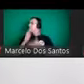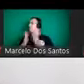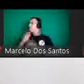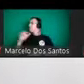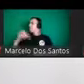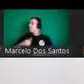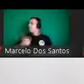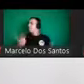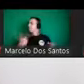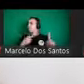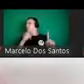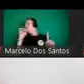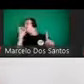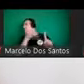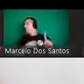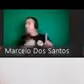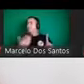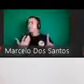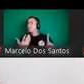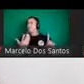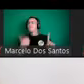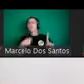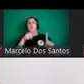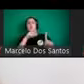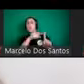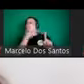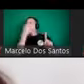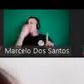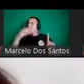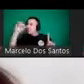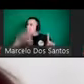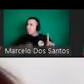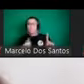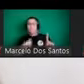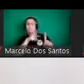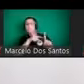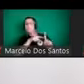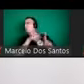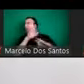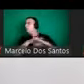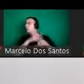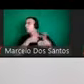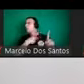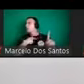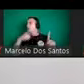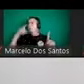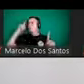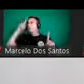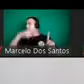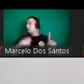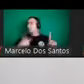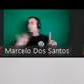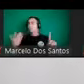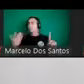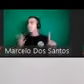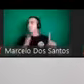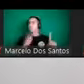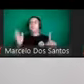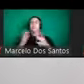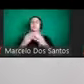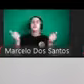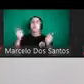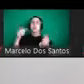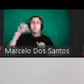no puede ver. O sea, todo centralizo el problema en mi compañero o compañera. Posiblemente no voy a encontrar una solución y me